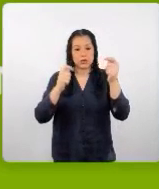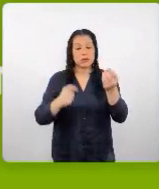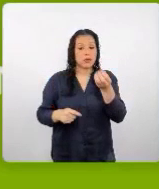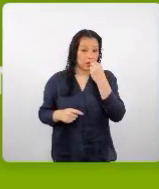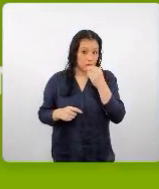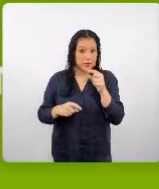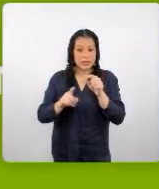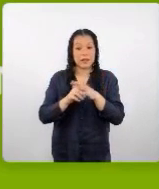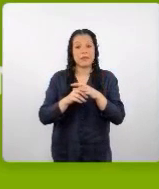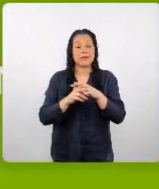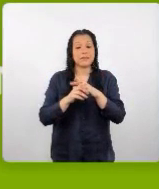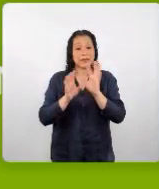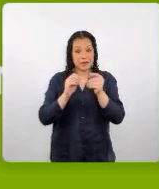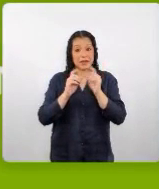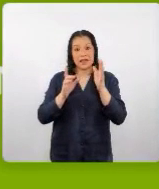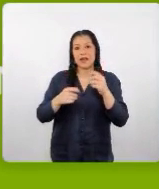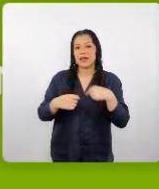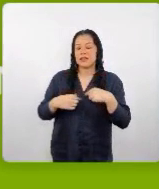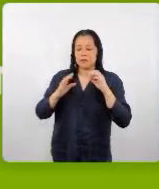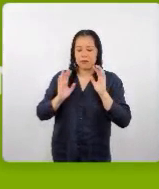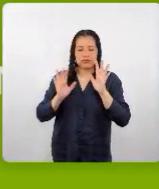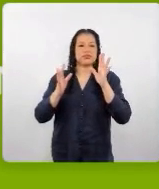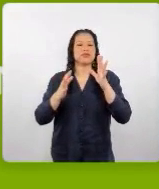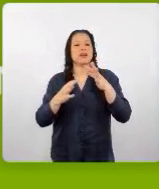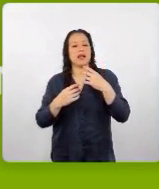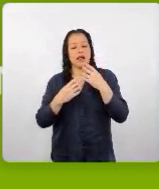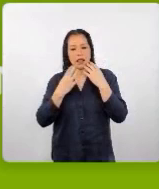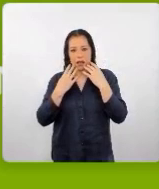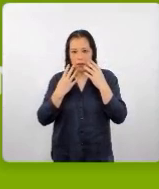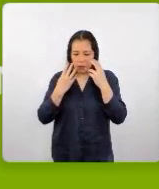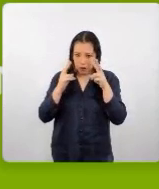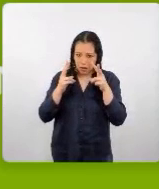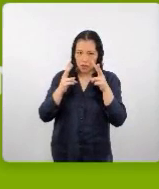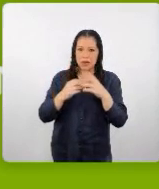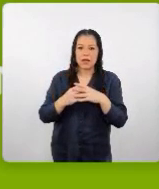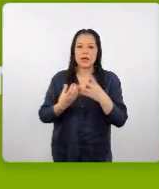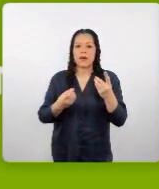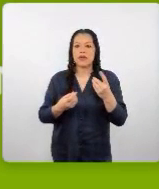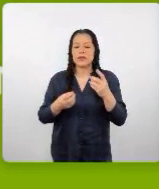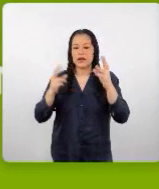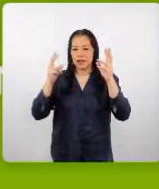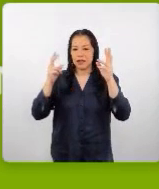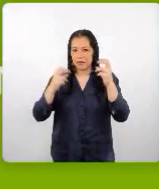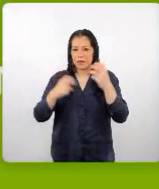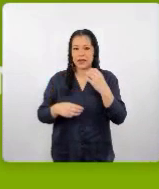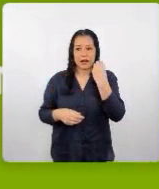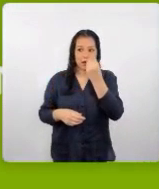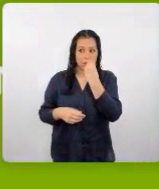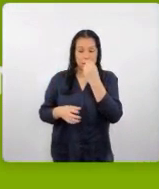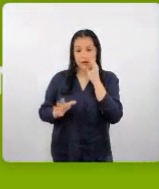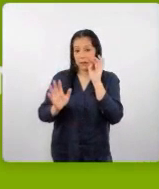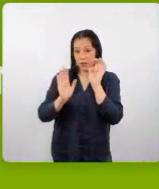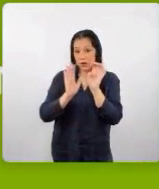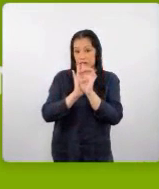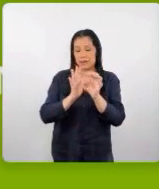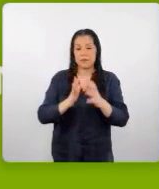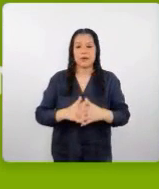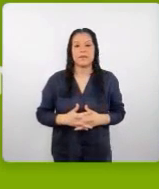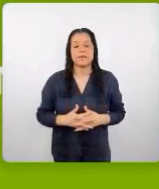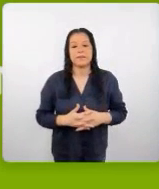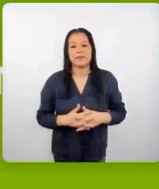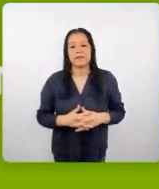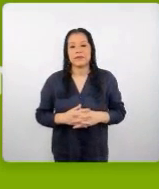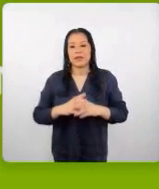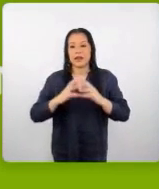hago un paréntesis porque es impresionante lo que suele suceder, más allá de lo que es la gastronomía en sí, ¿no? Por ejemplo, el